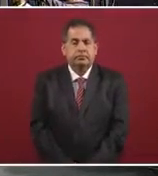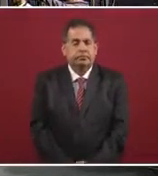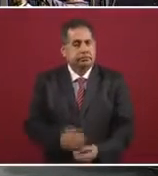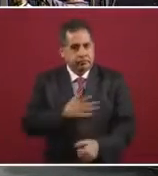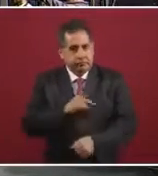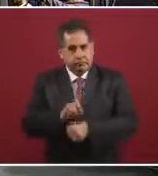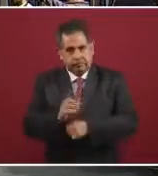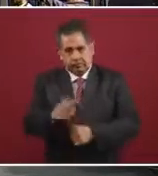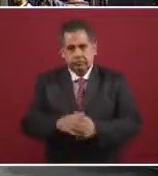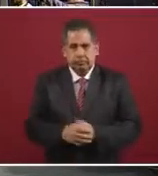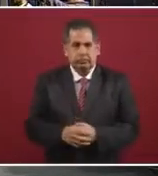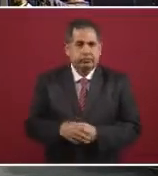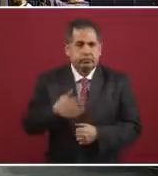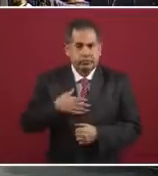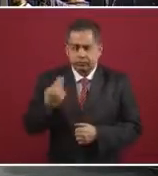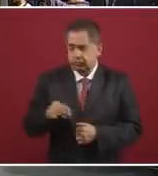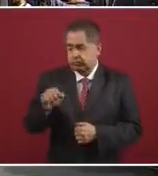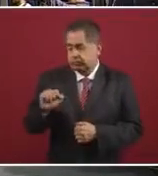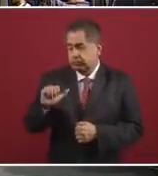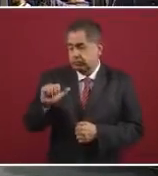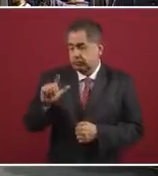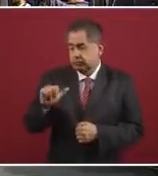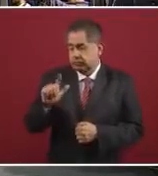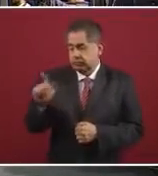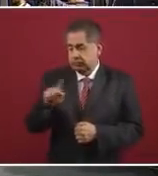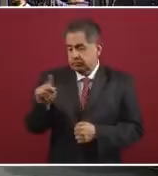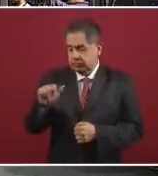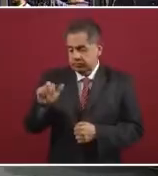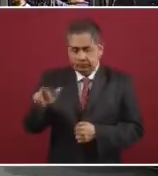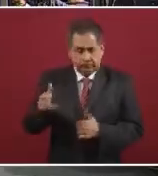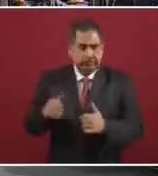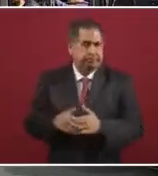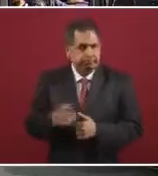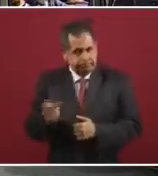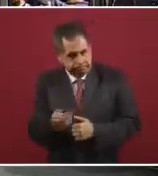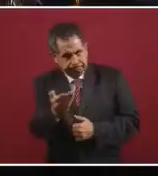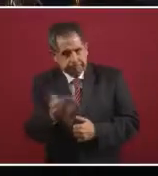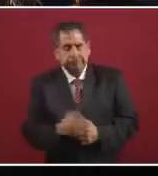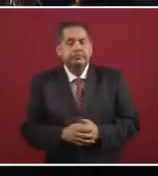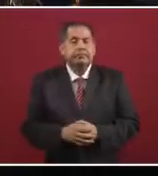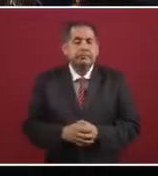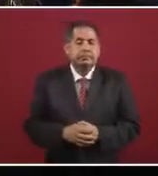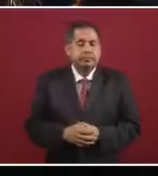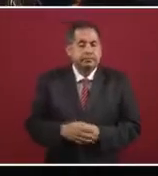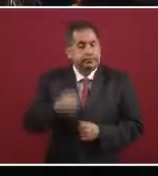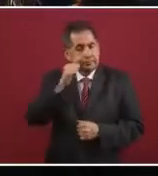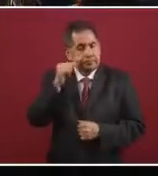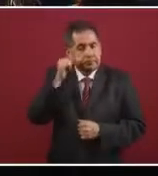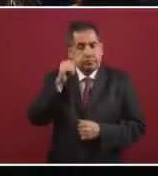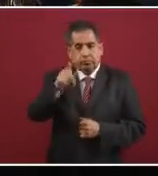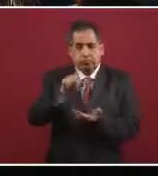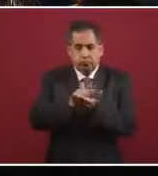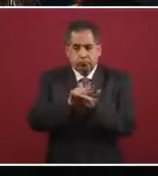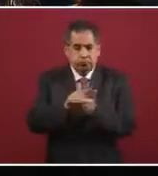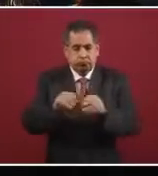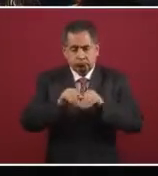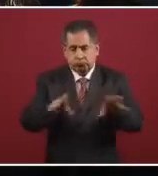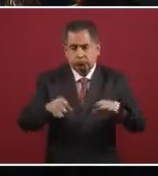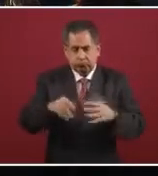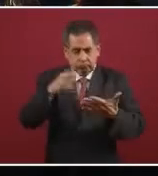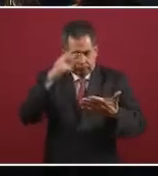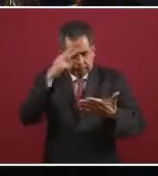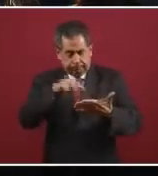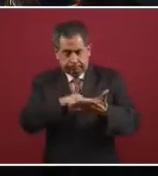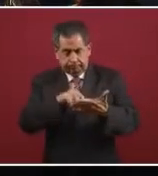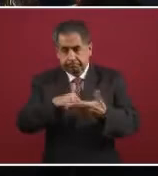Buenos días, Hans Salazar, de ZMG Noticias. Canciller, el día de ayer usted tuiteó lo siguiente: